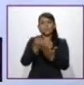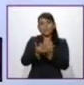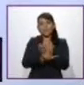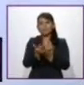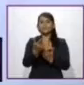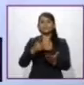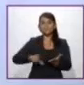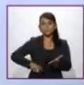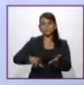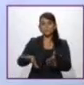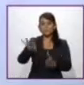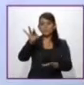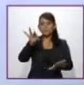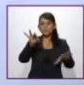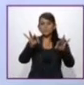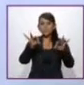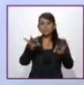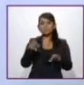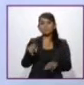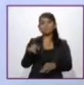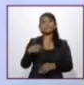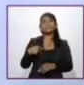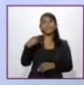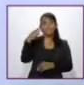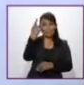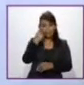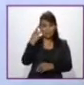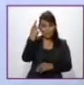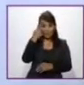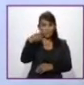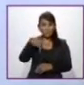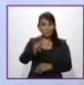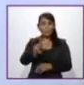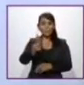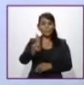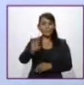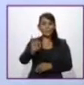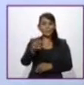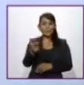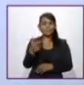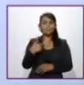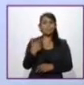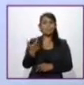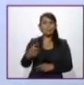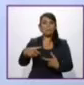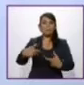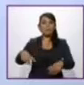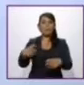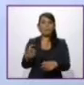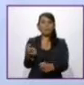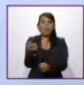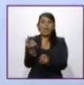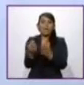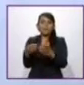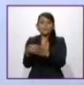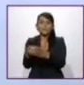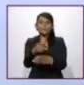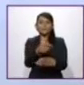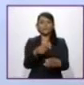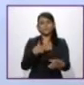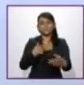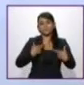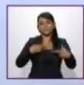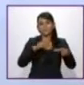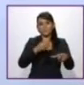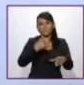que vas a elegir. El que representa a Mauricio Curi, que es el enriquecimiento para unos cuantos, y el que represento yo, que es